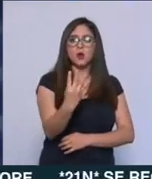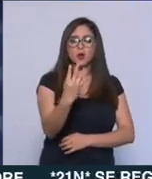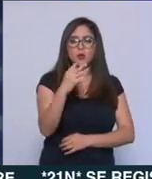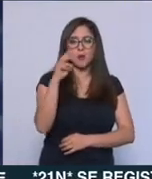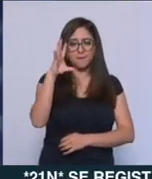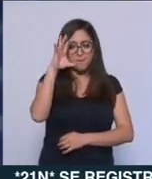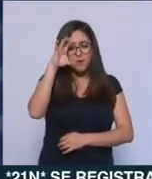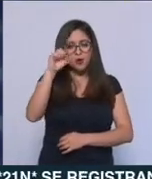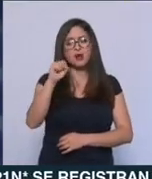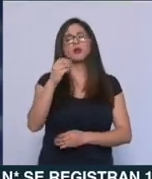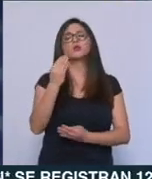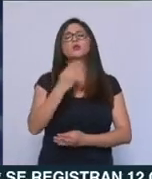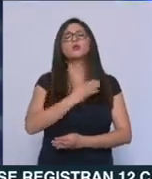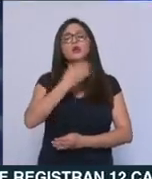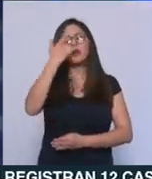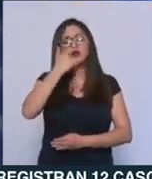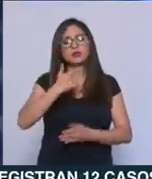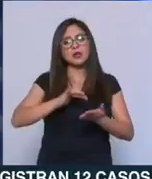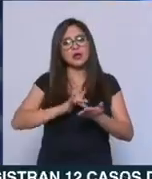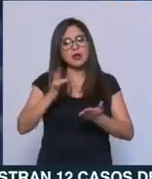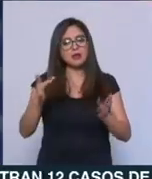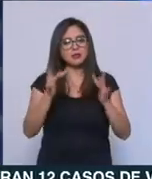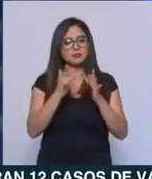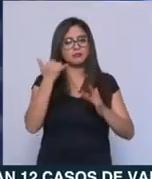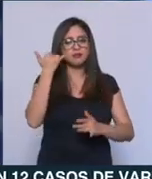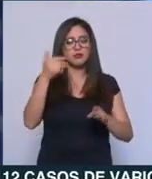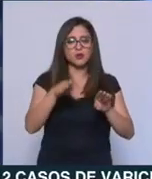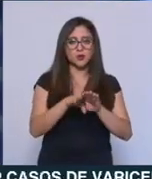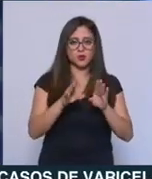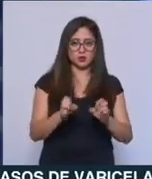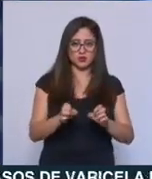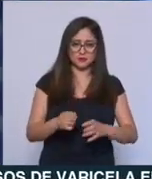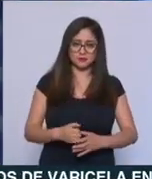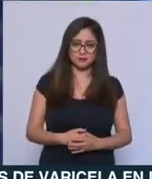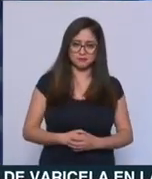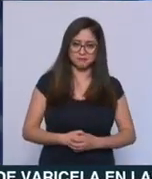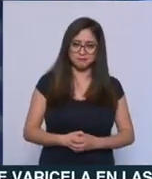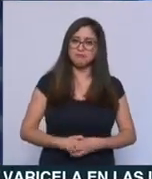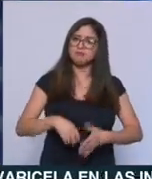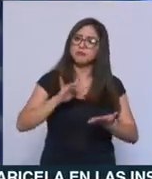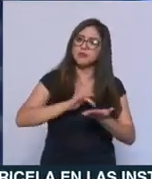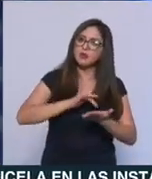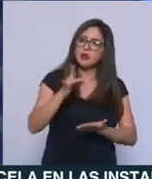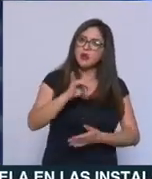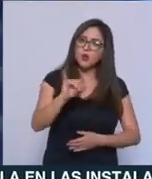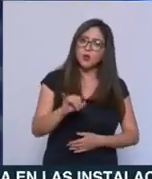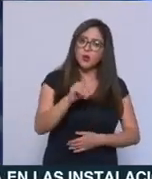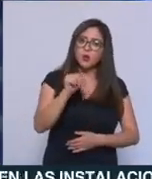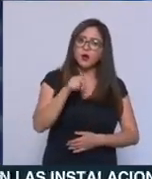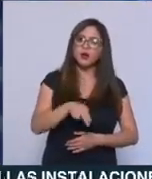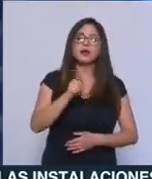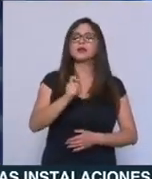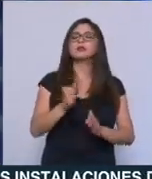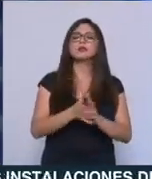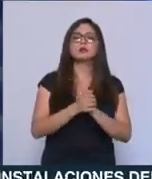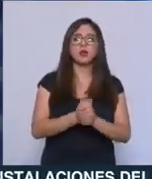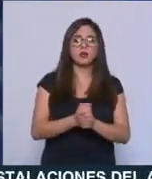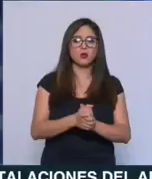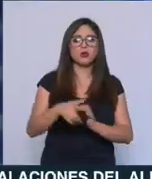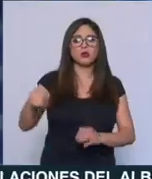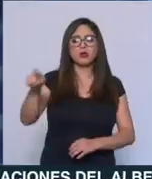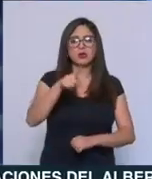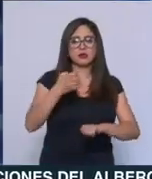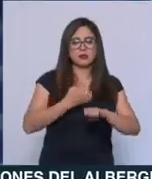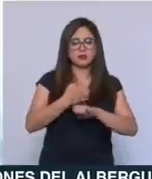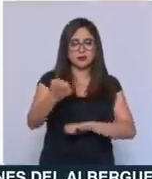noches, Angélica, gracias por tomarnos la llamada. ¿Cómo está? Muchas gracias, Juan. Muy buenas noches. Los saludo con mucho gusto desde el estado